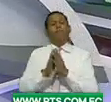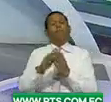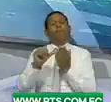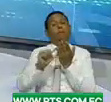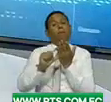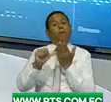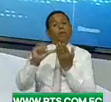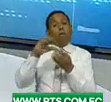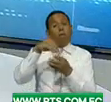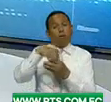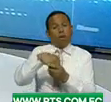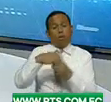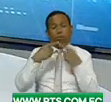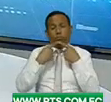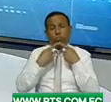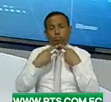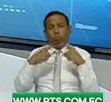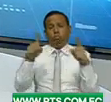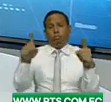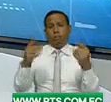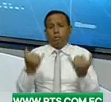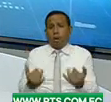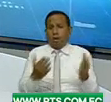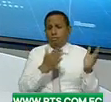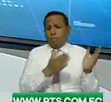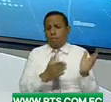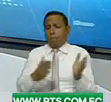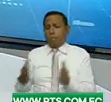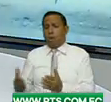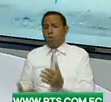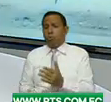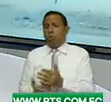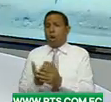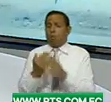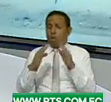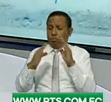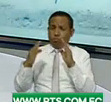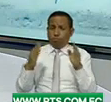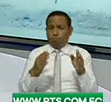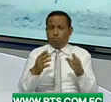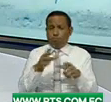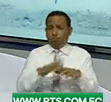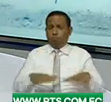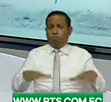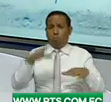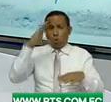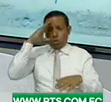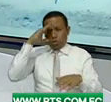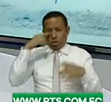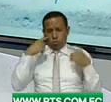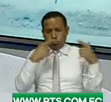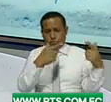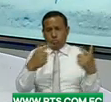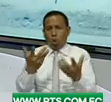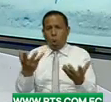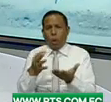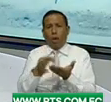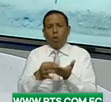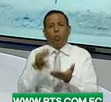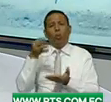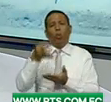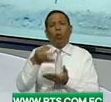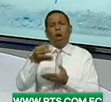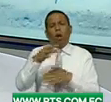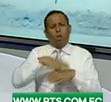El Ministerio del Interior anunció que se está planteando una nueva intervención policial en el Cantón Durán en vista de los incidentes